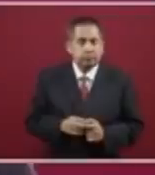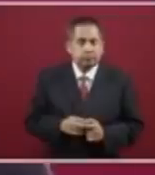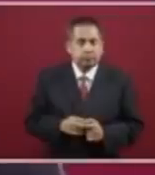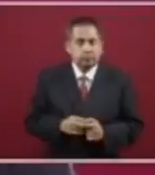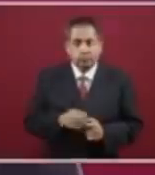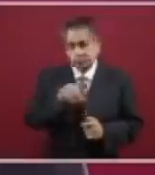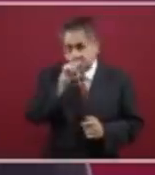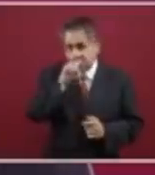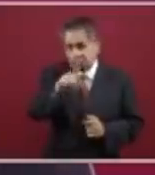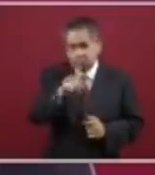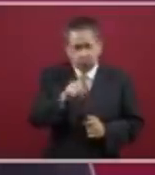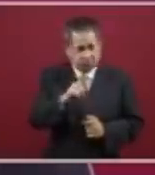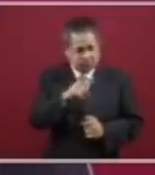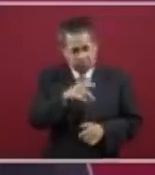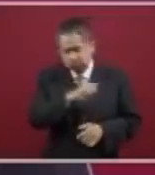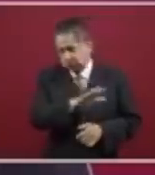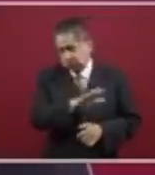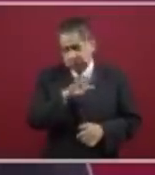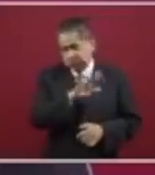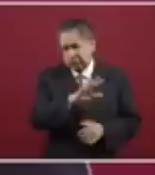en Jalisco.